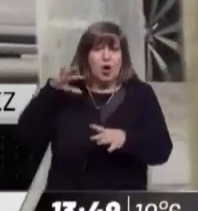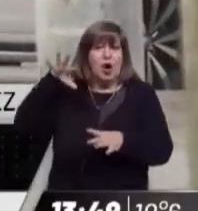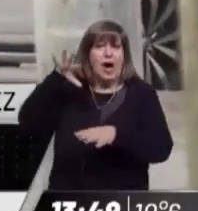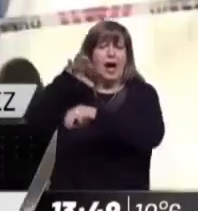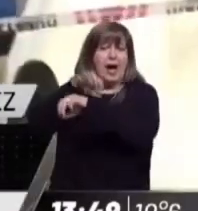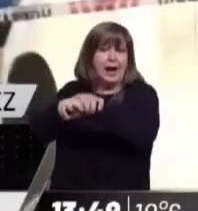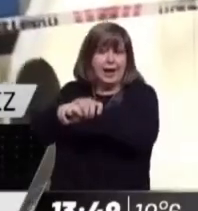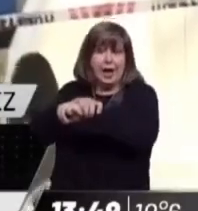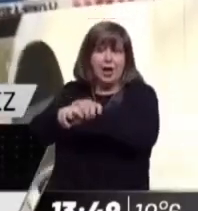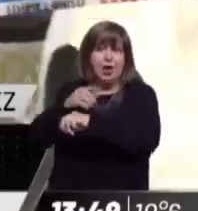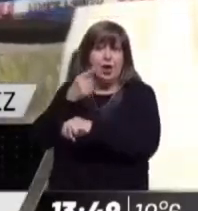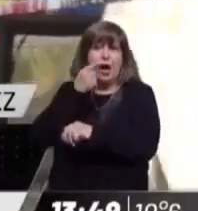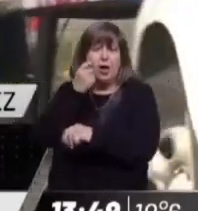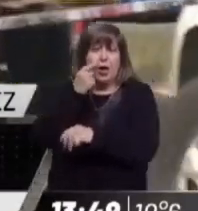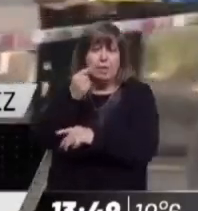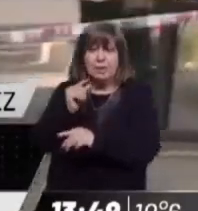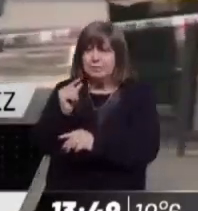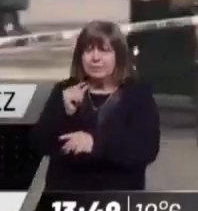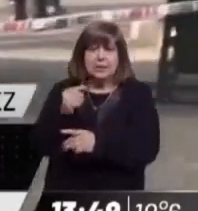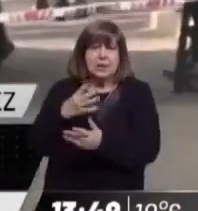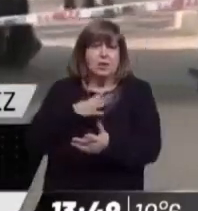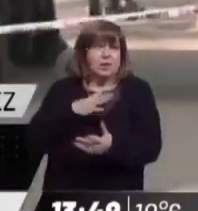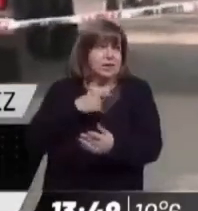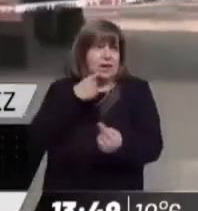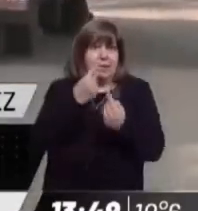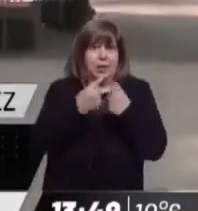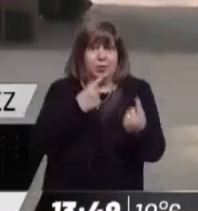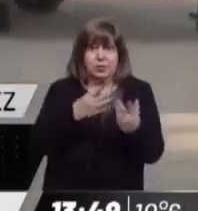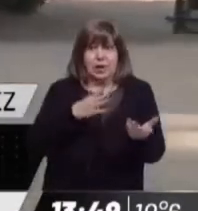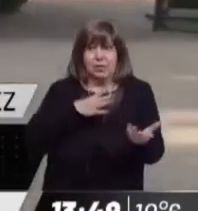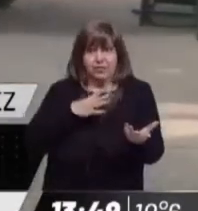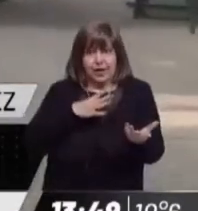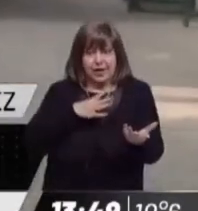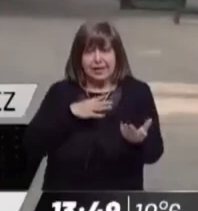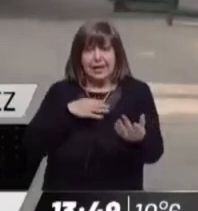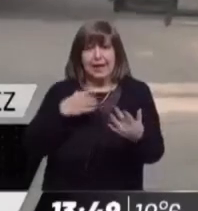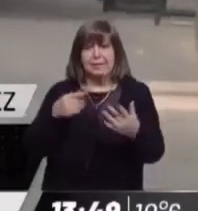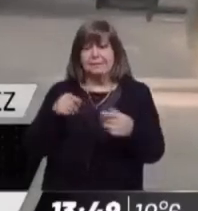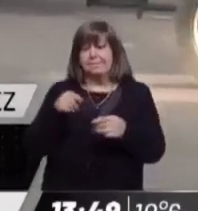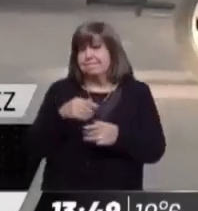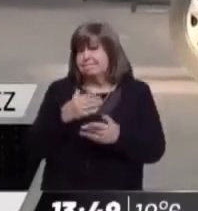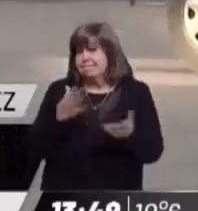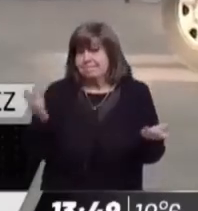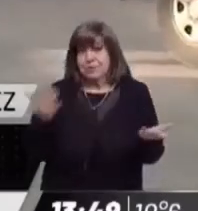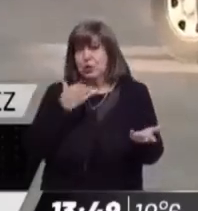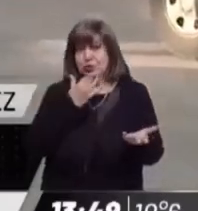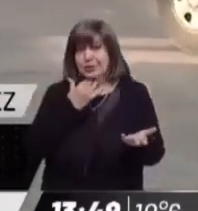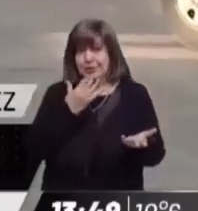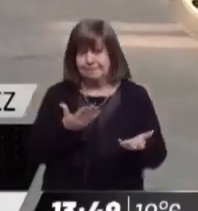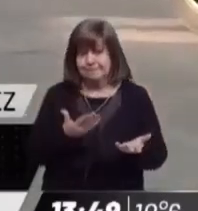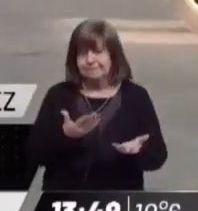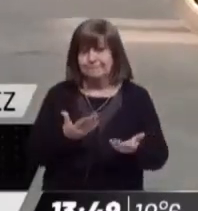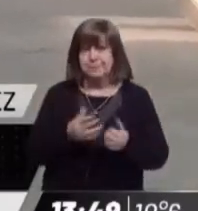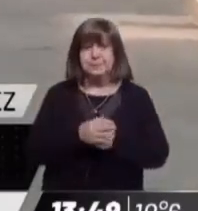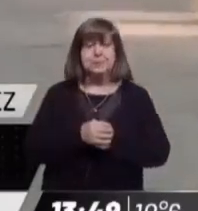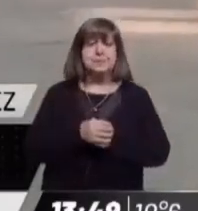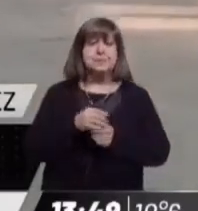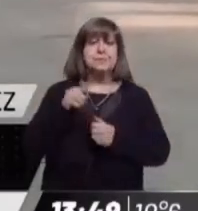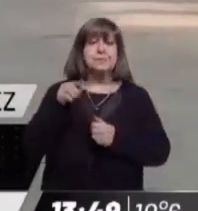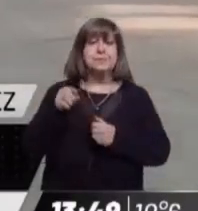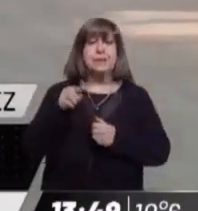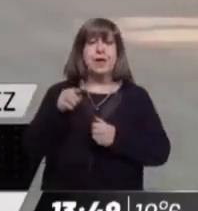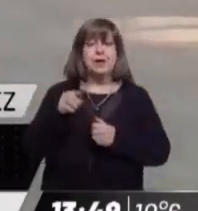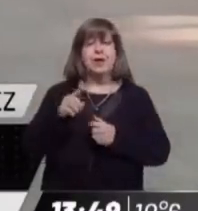o 20, hace un ratito nada más, por lo tanto la información todavía en detalle no la tenemos,